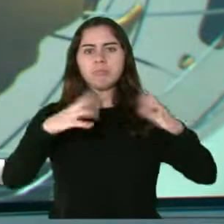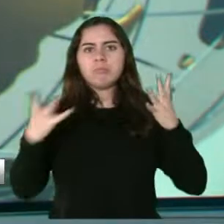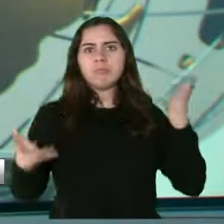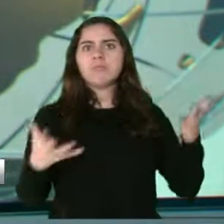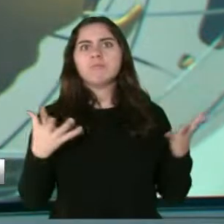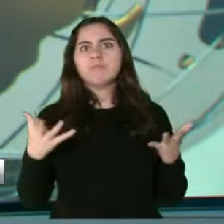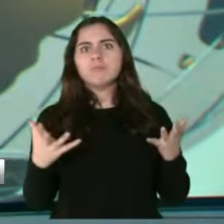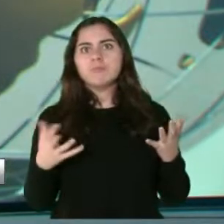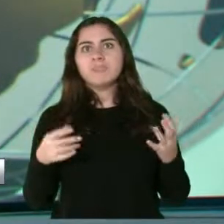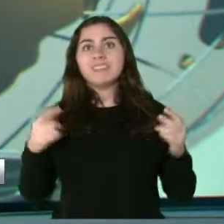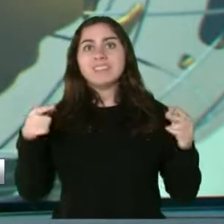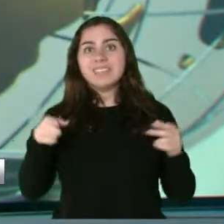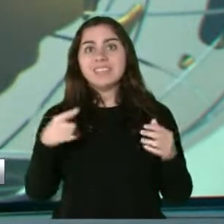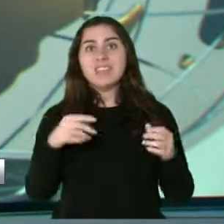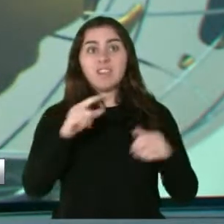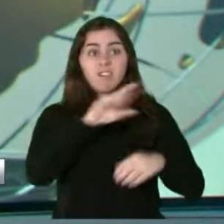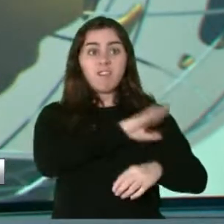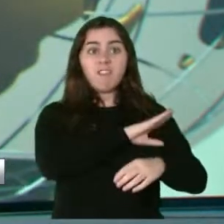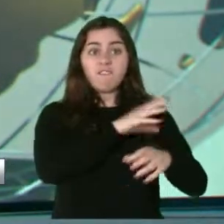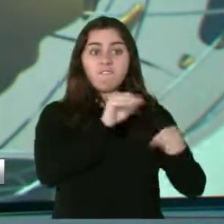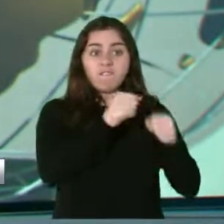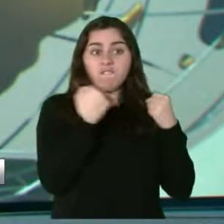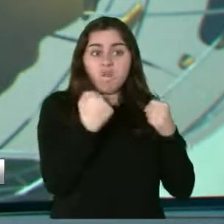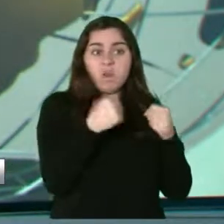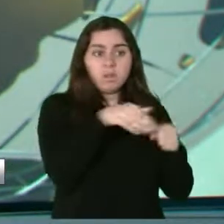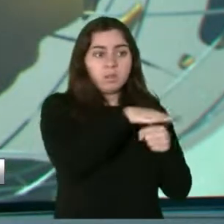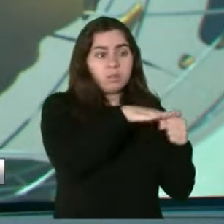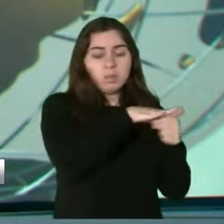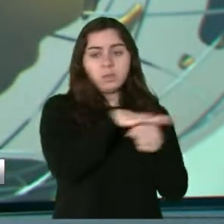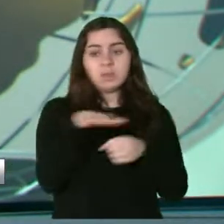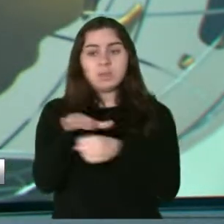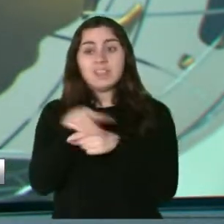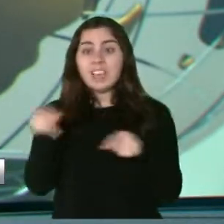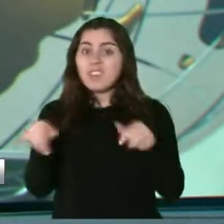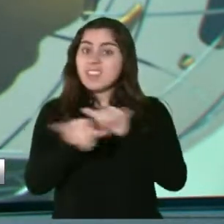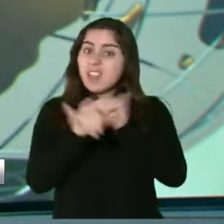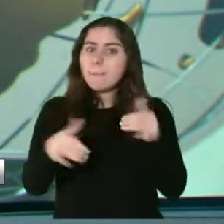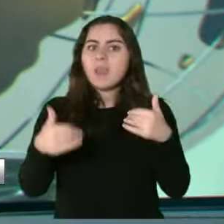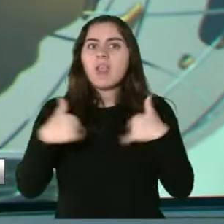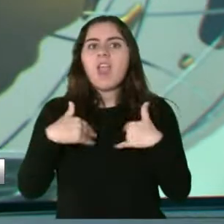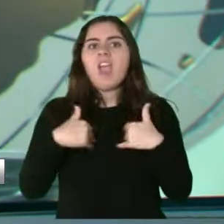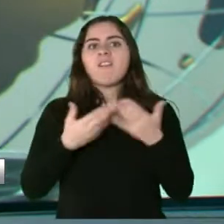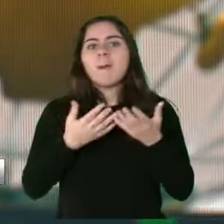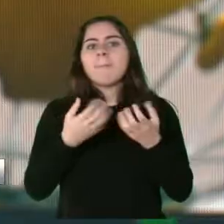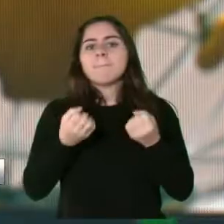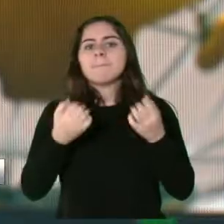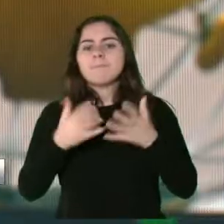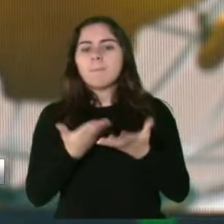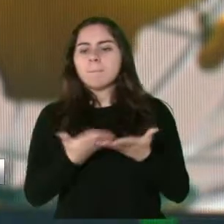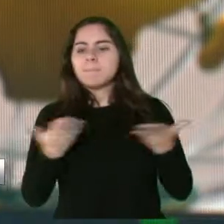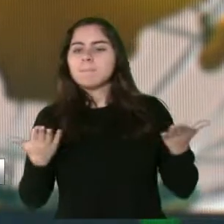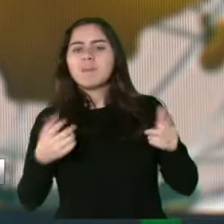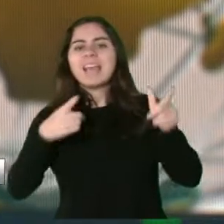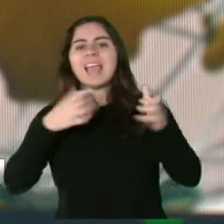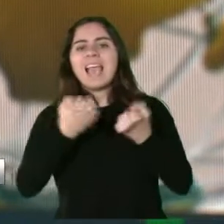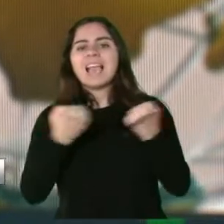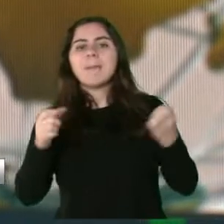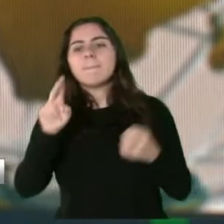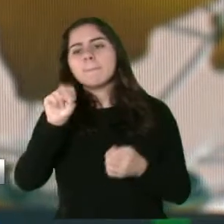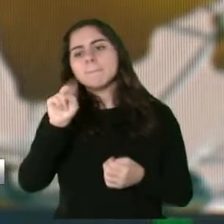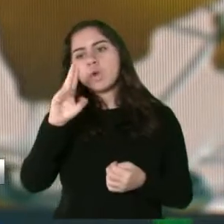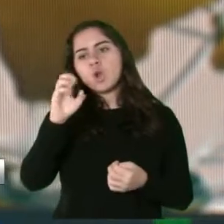luces son dos potencias regionales también poseedoras de armas nucleares. Profesor, siempre es grato, repito, tenerlo acá con